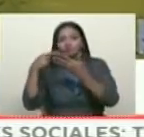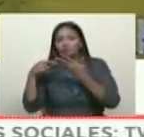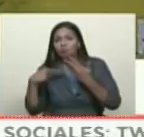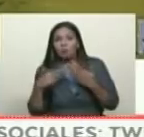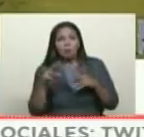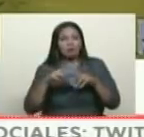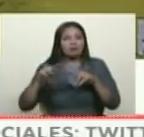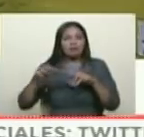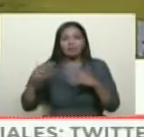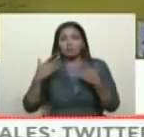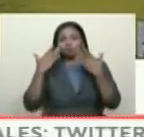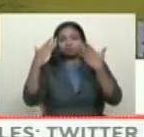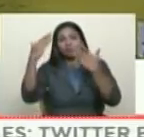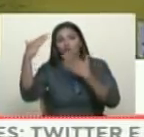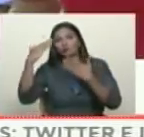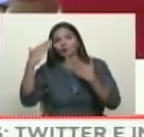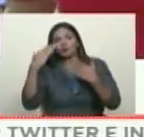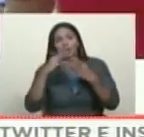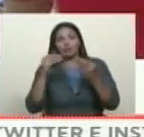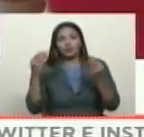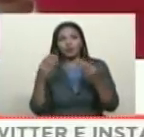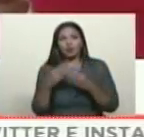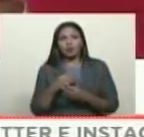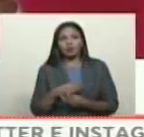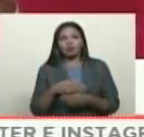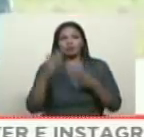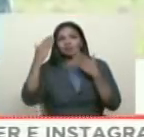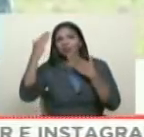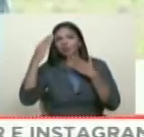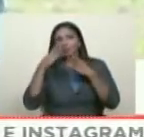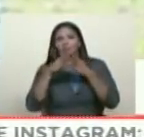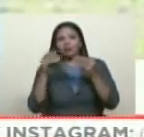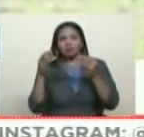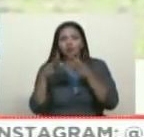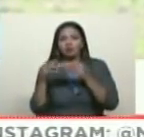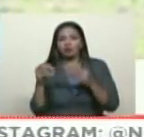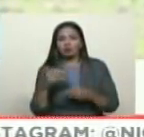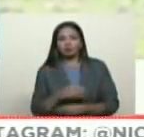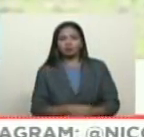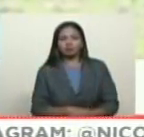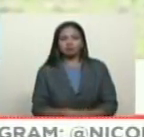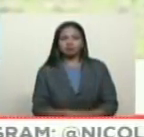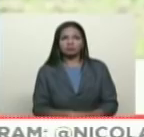niña. Saludos a todos. Y por allá otra niña y otro niño.